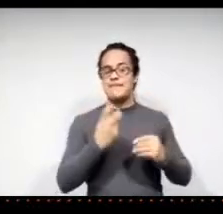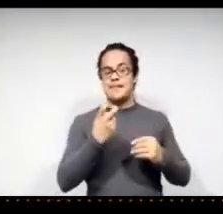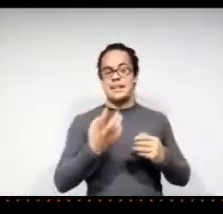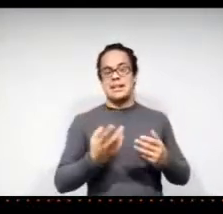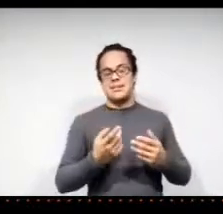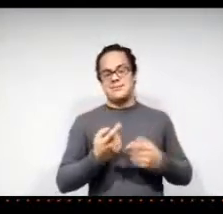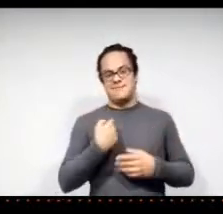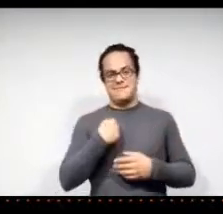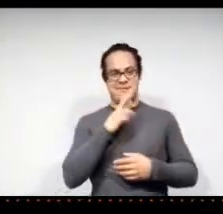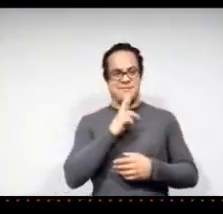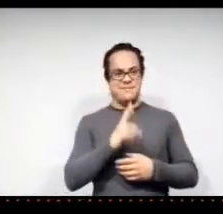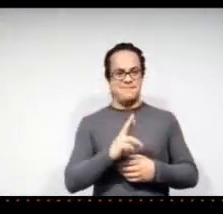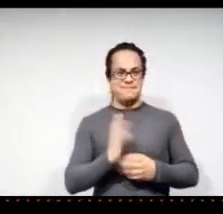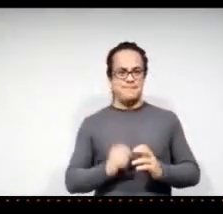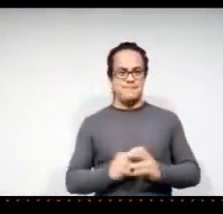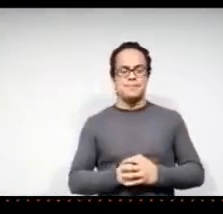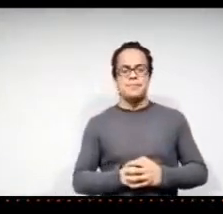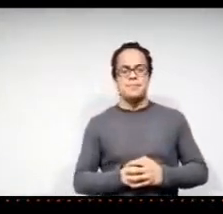referíamos.